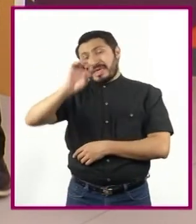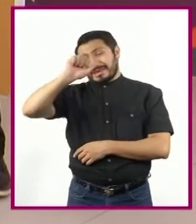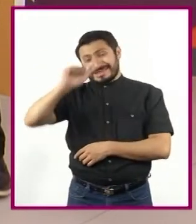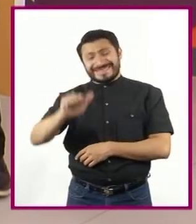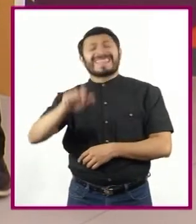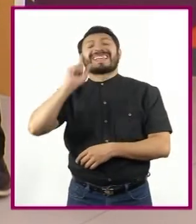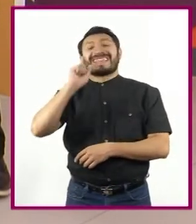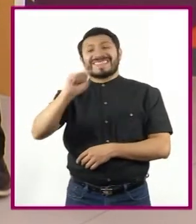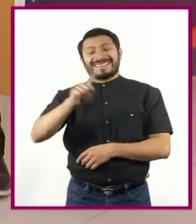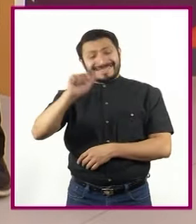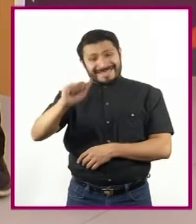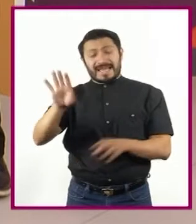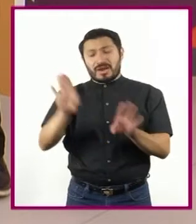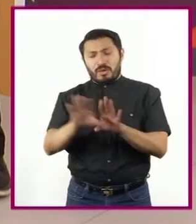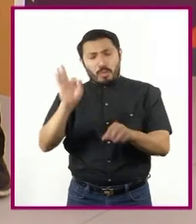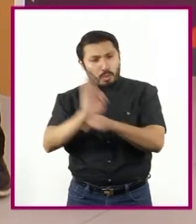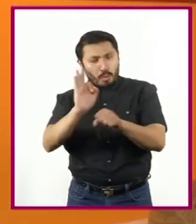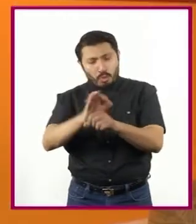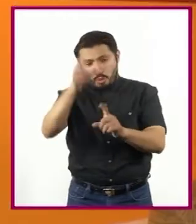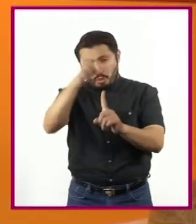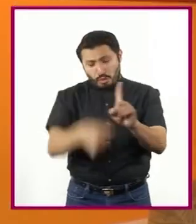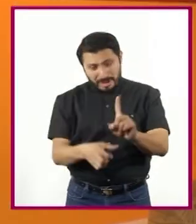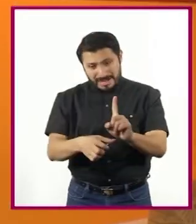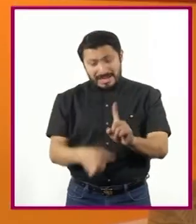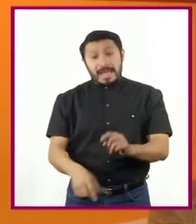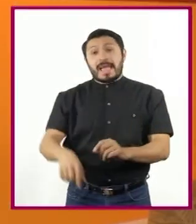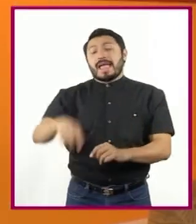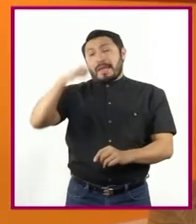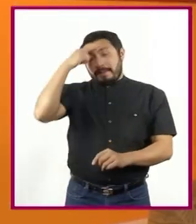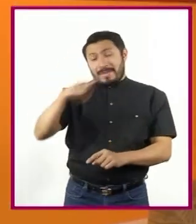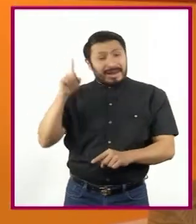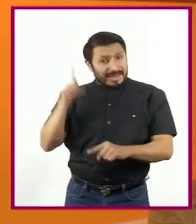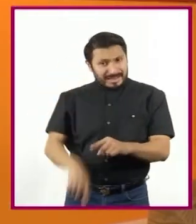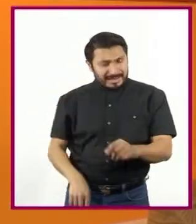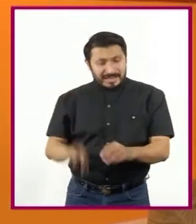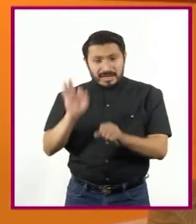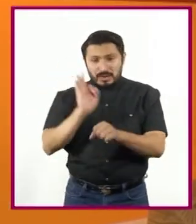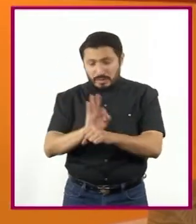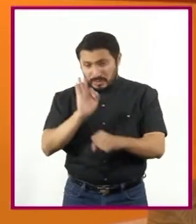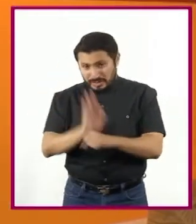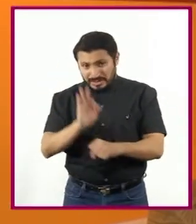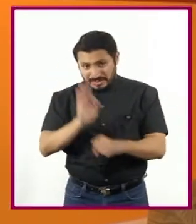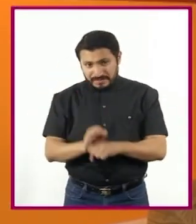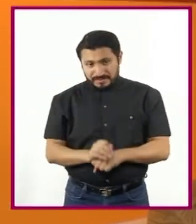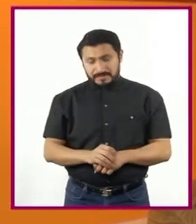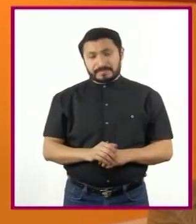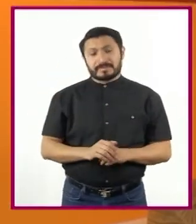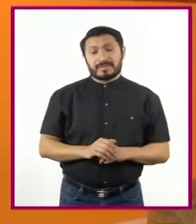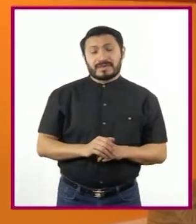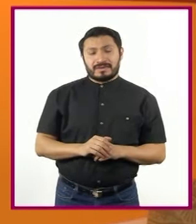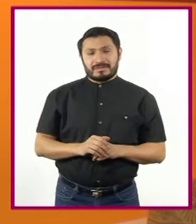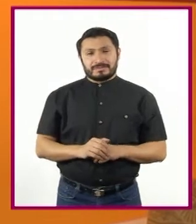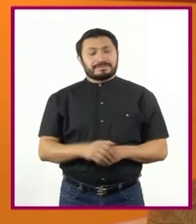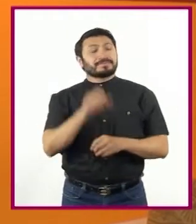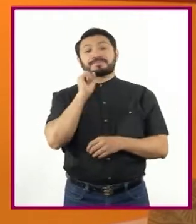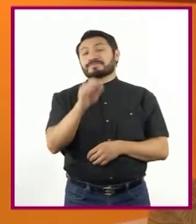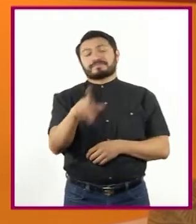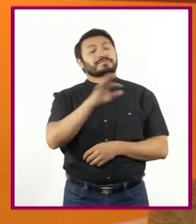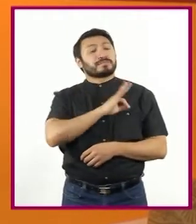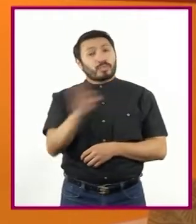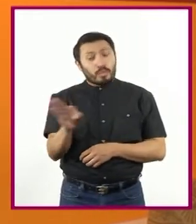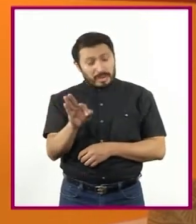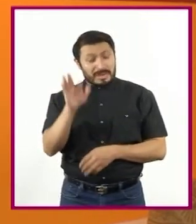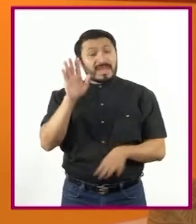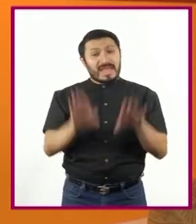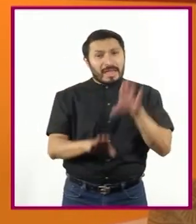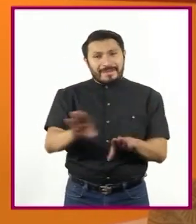se hinchara la madera y se pudriera. De esta forma conserva su dureza y propiedades. También puede o no